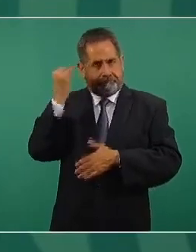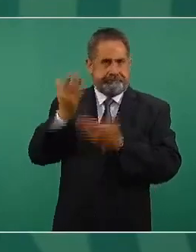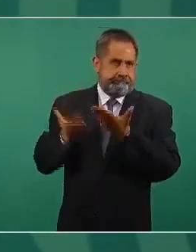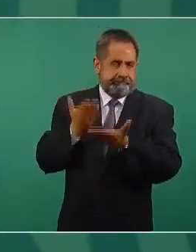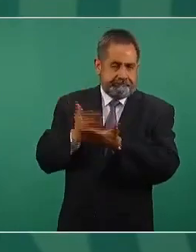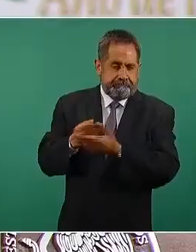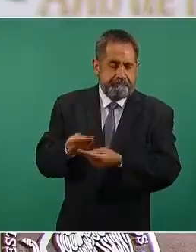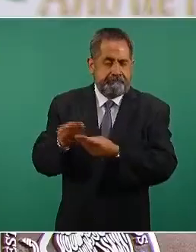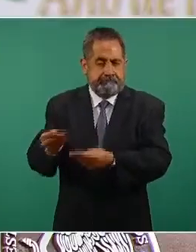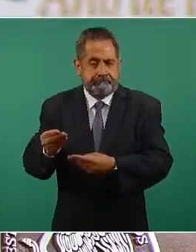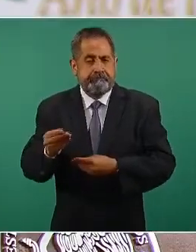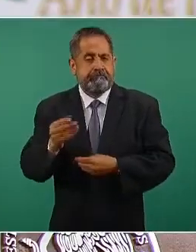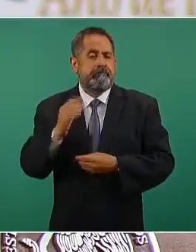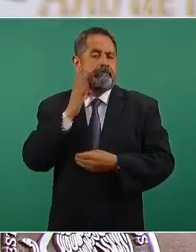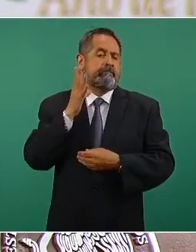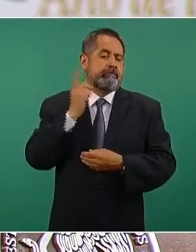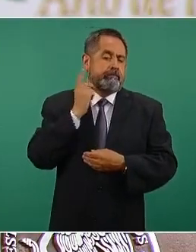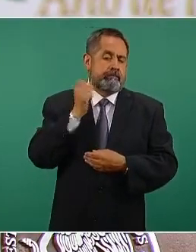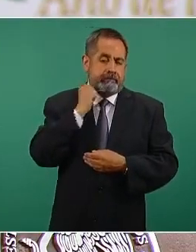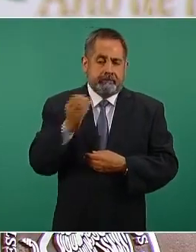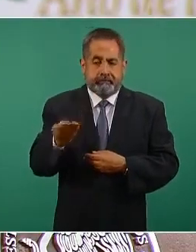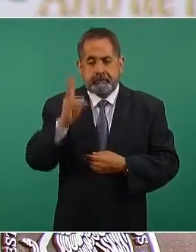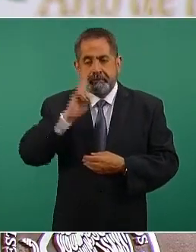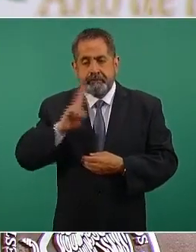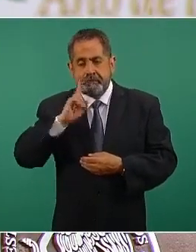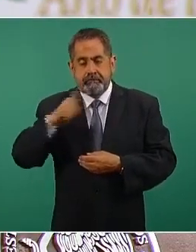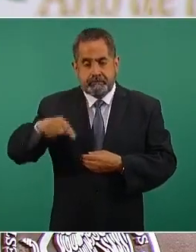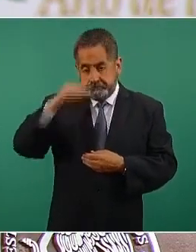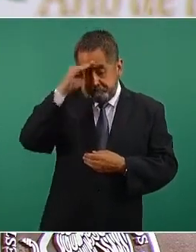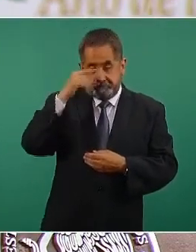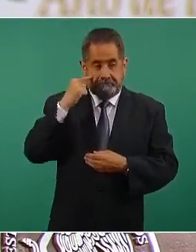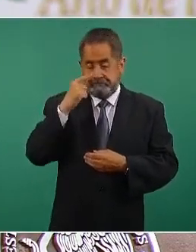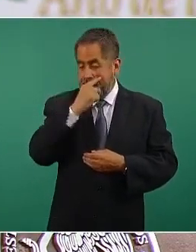ley, para, en su caso,